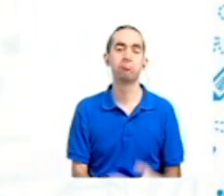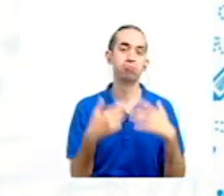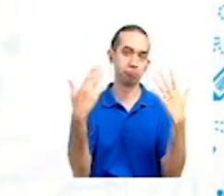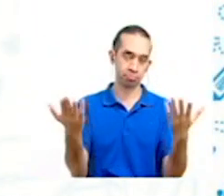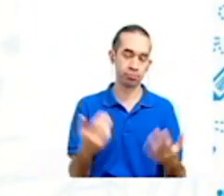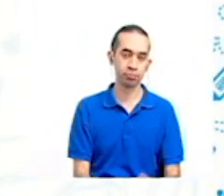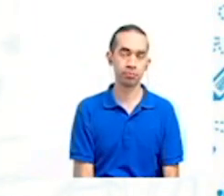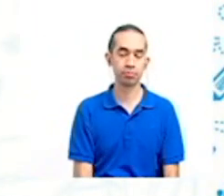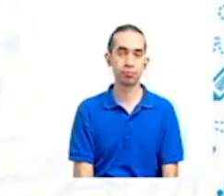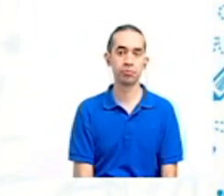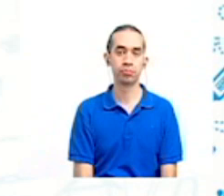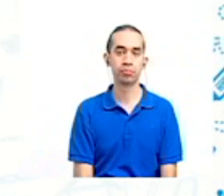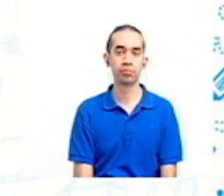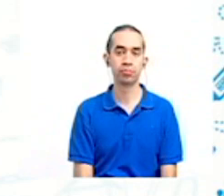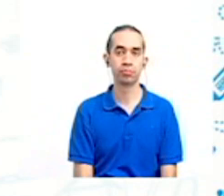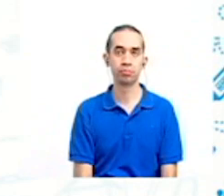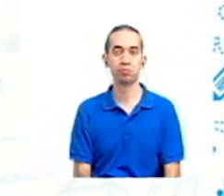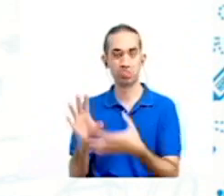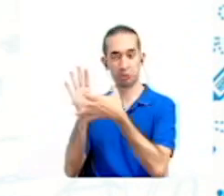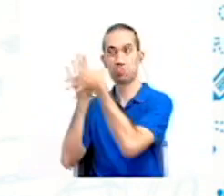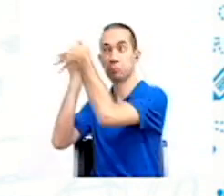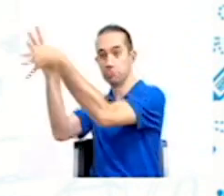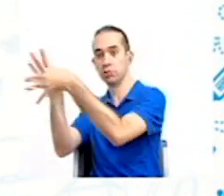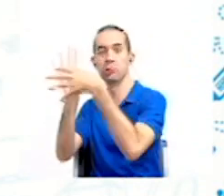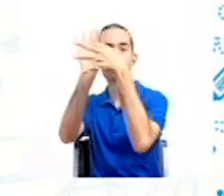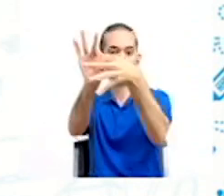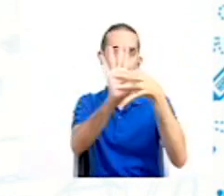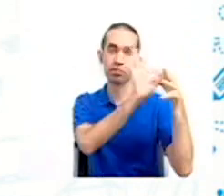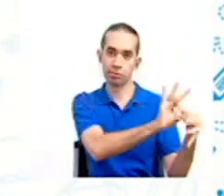Entonces, esos son los enlaces químicos.